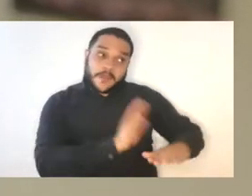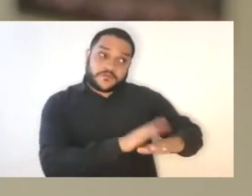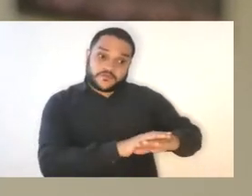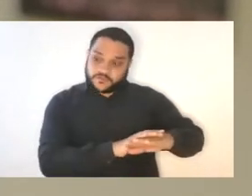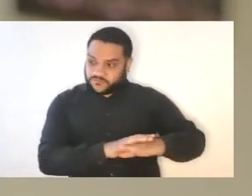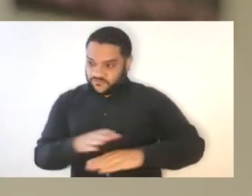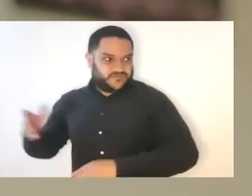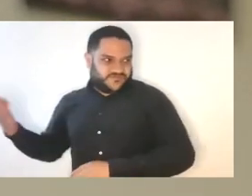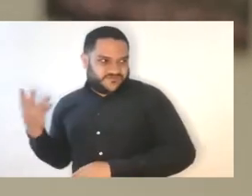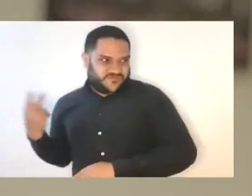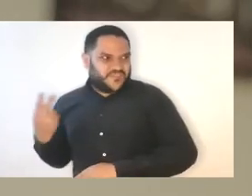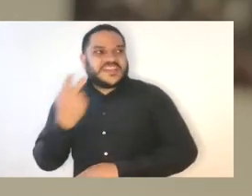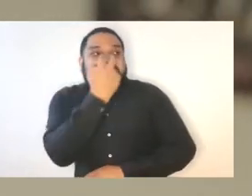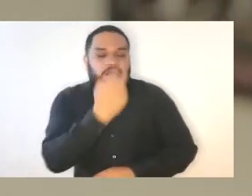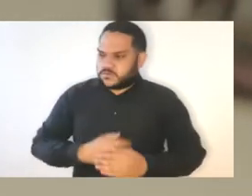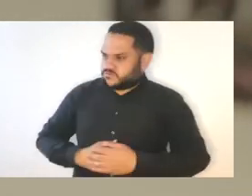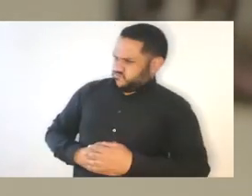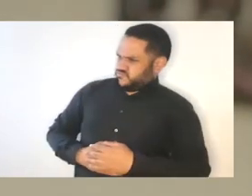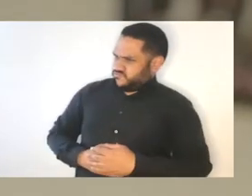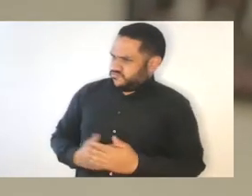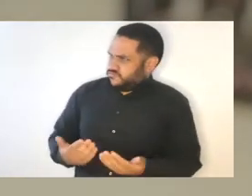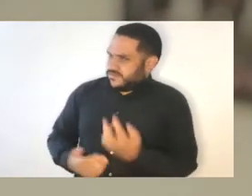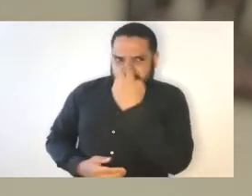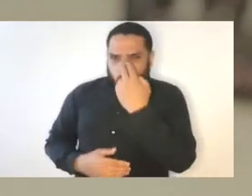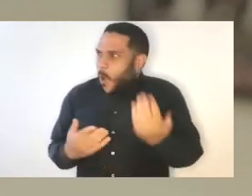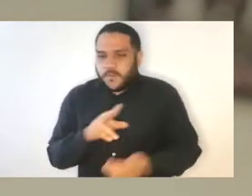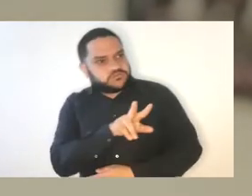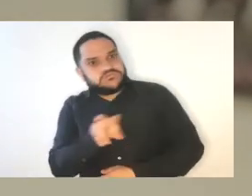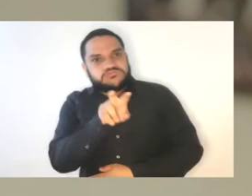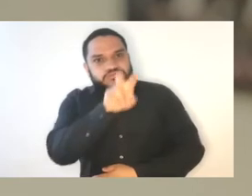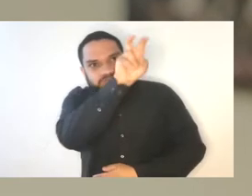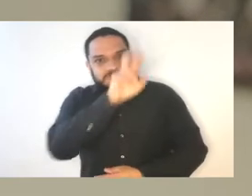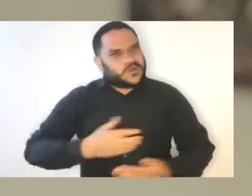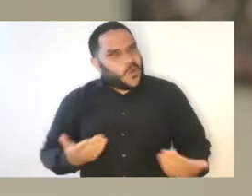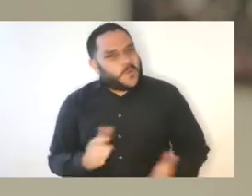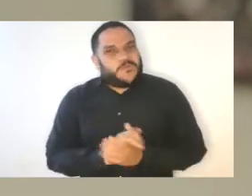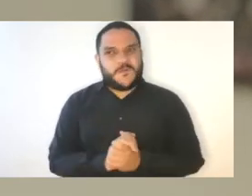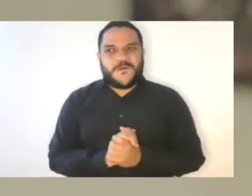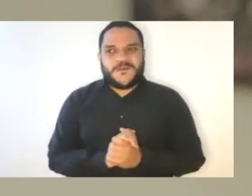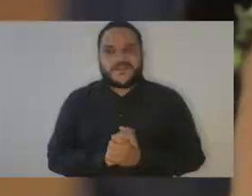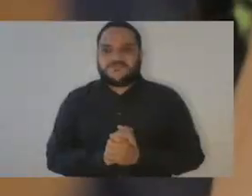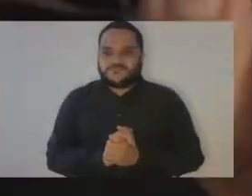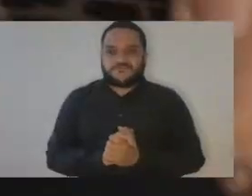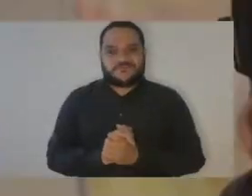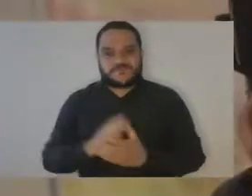Bueno, listo, mira, nosotros somos músicos ciegos. Ah, ¿ciegos? ¿Cómo así? ¿Y cómo hacen para subir la